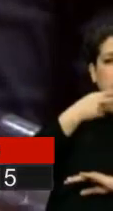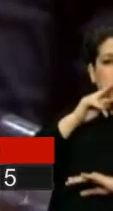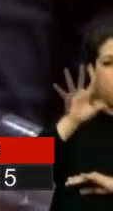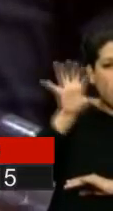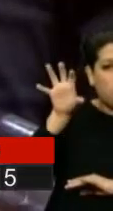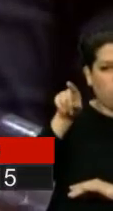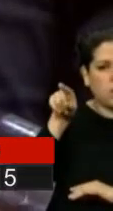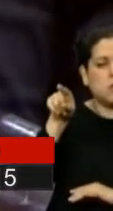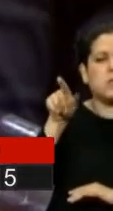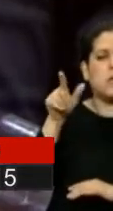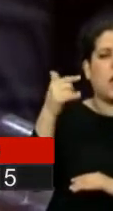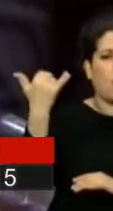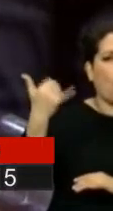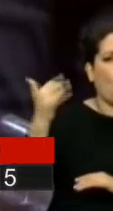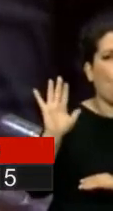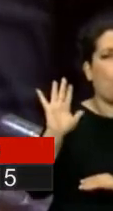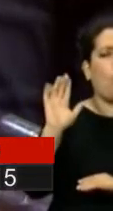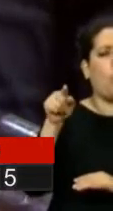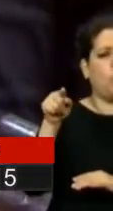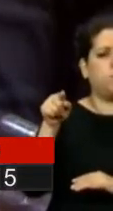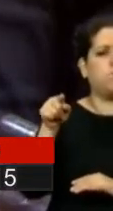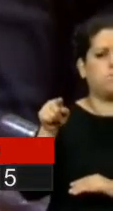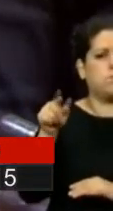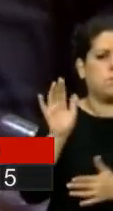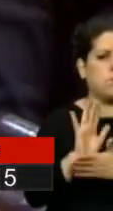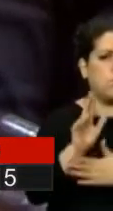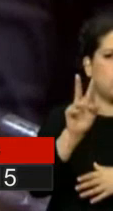es una ampliación del que ya se está desarrollando